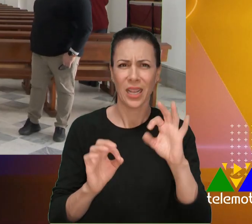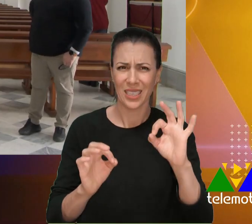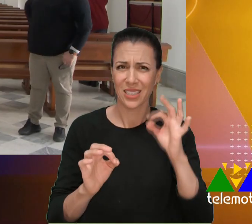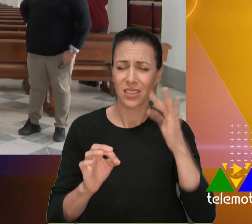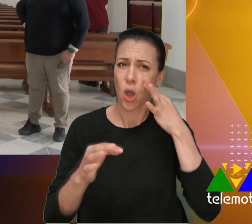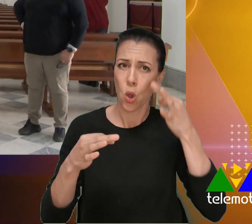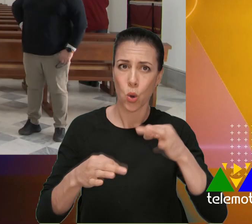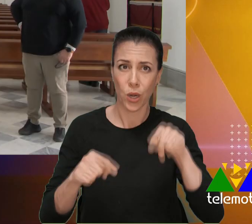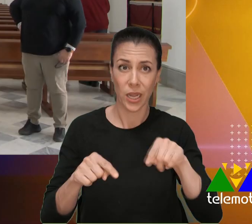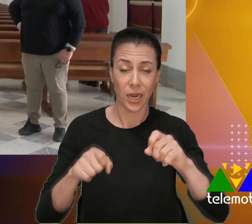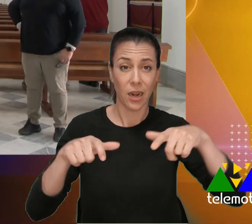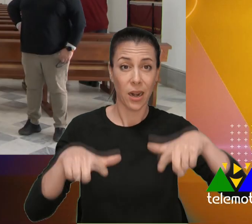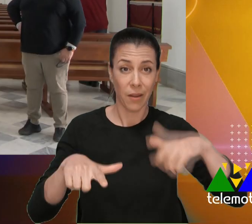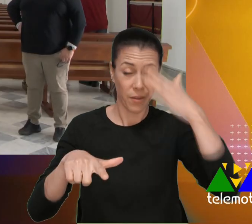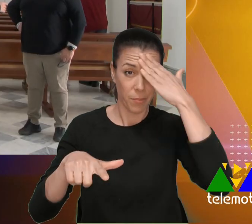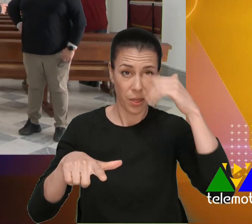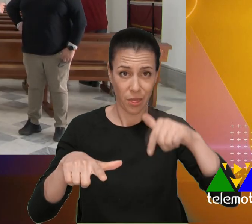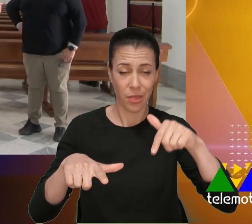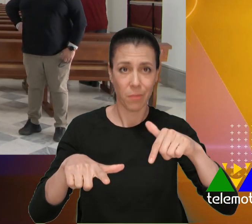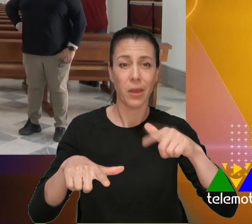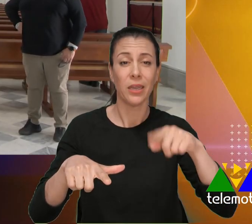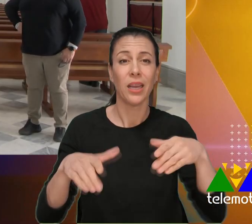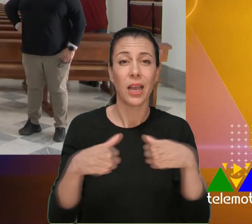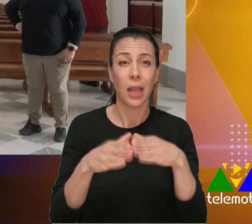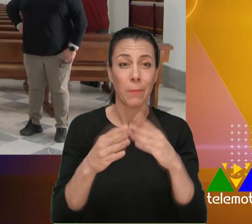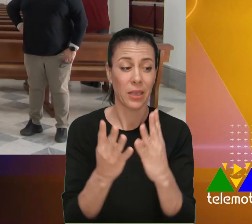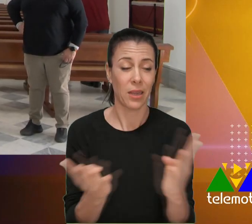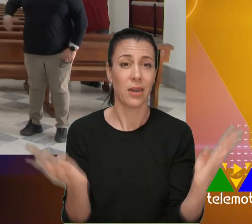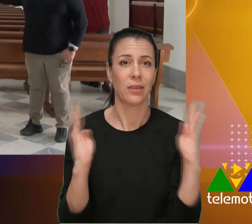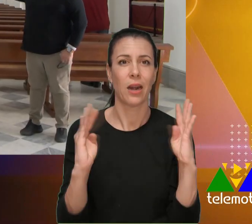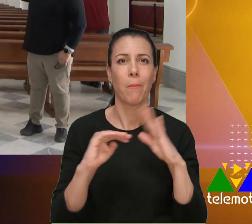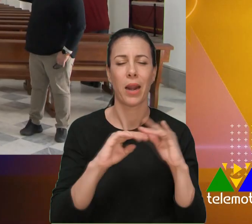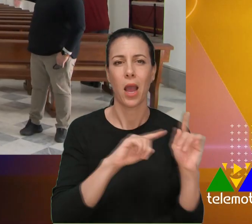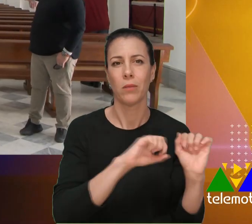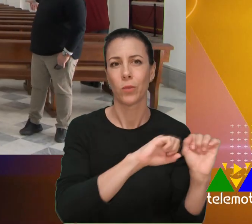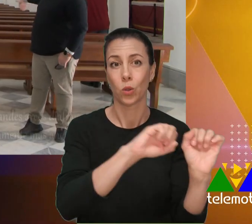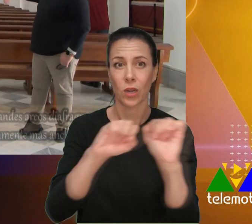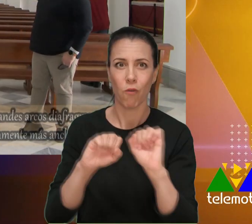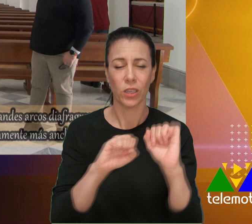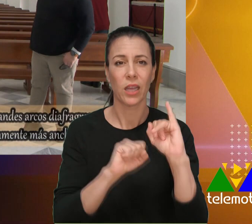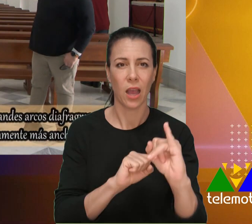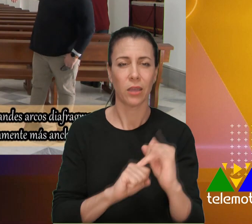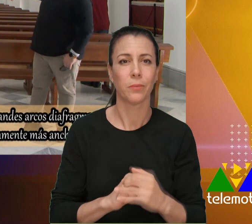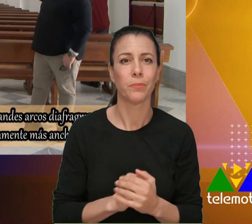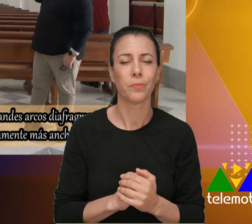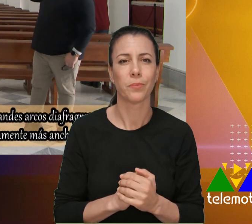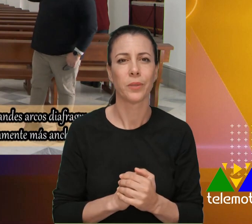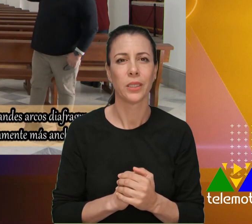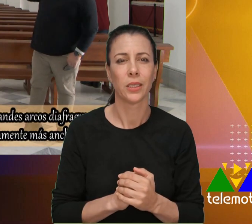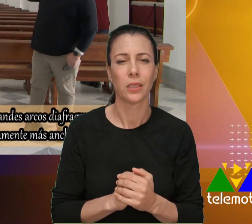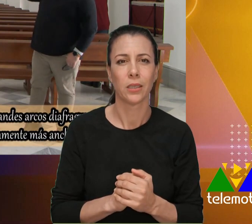original, esta nave principal y las capillas laterales entre contrafuertes. Y no estaba la cruz. Estaba